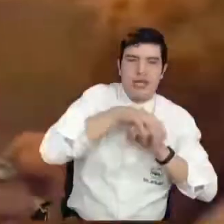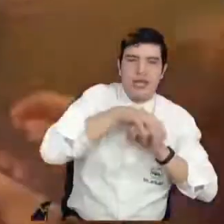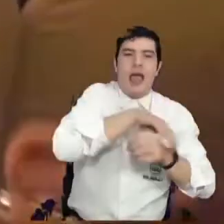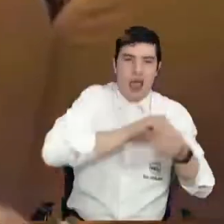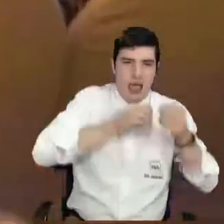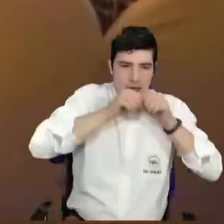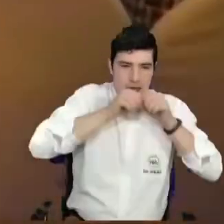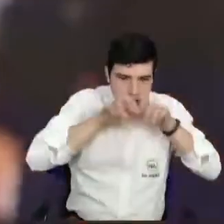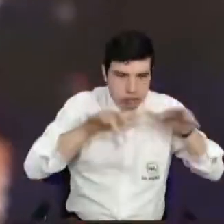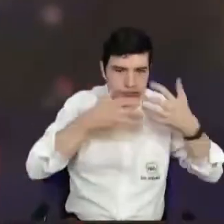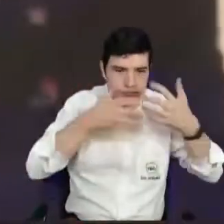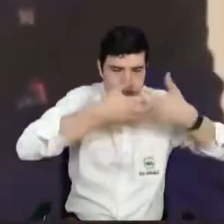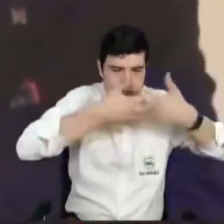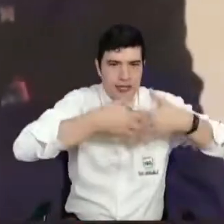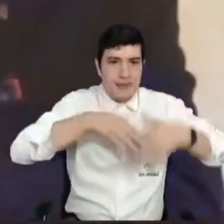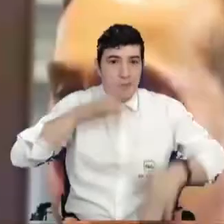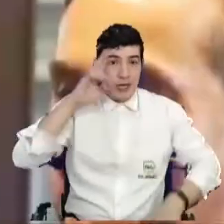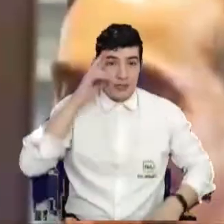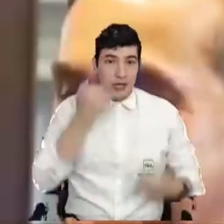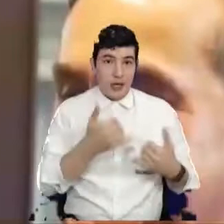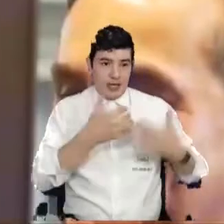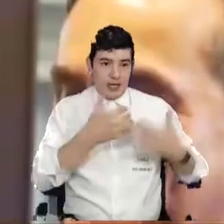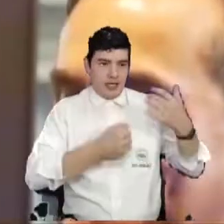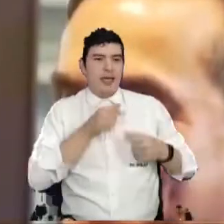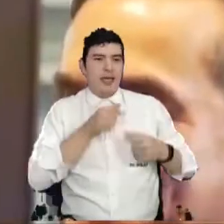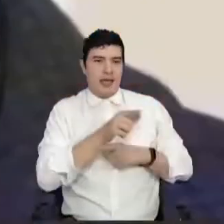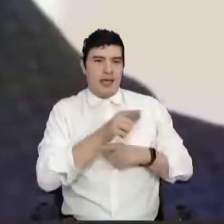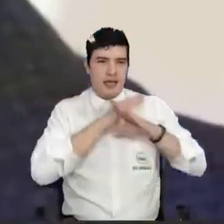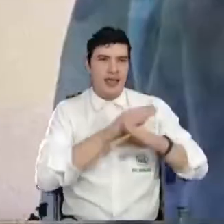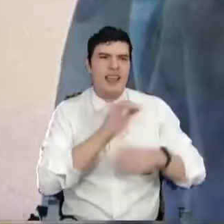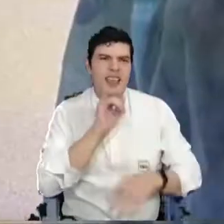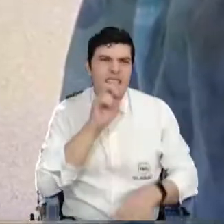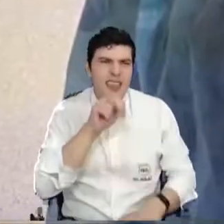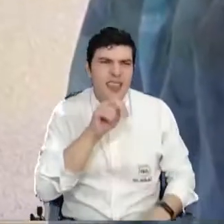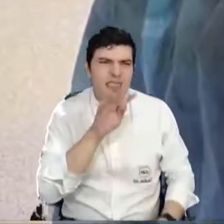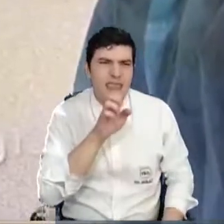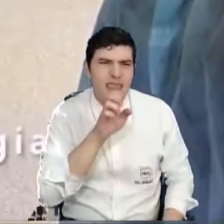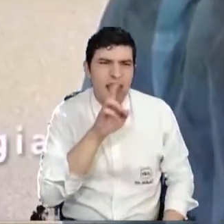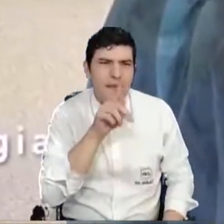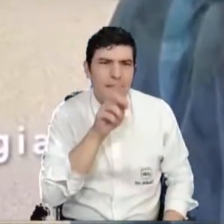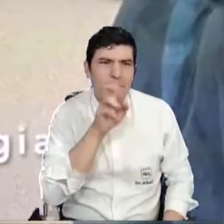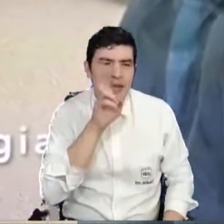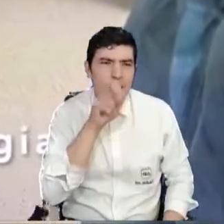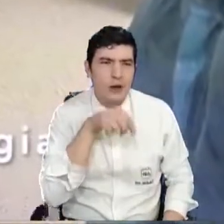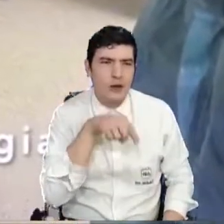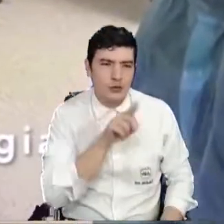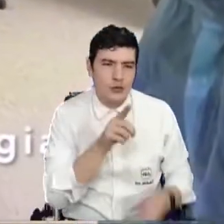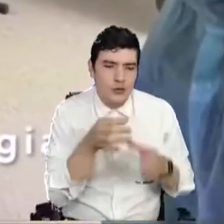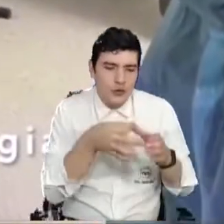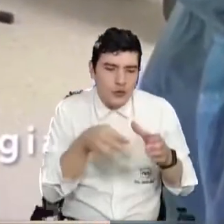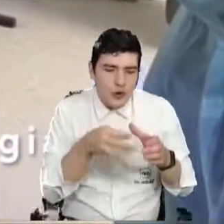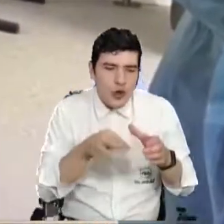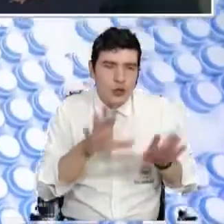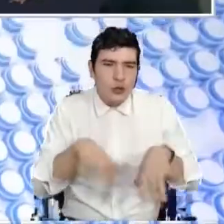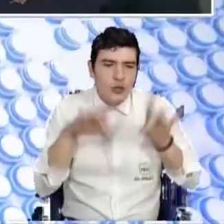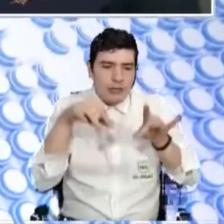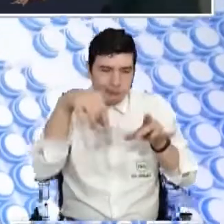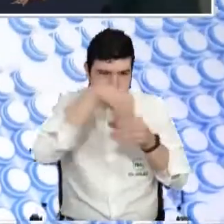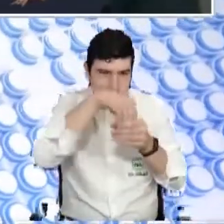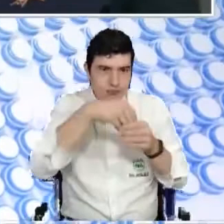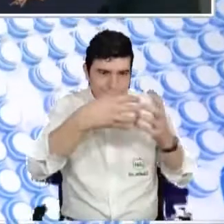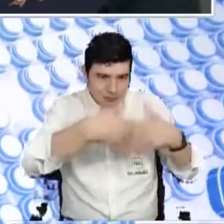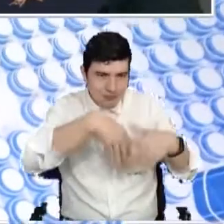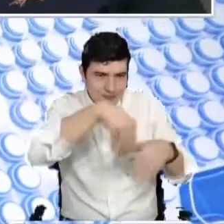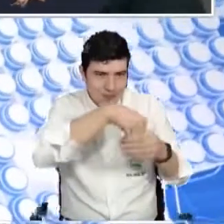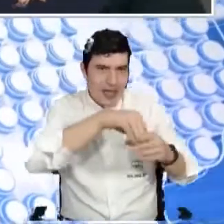interferón. Y el interferón son sustancias que se producen en las células y para combatir precisamente agresiones como